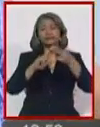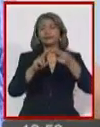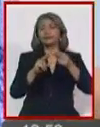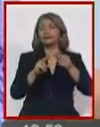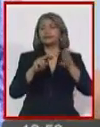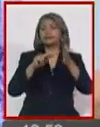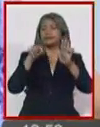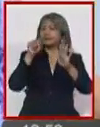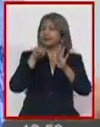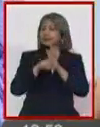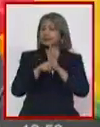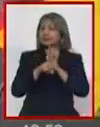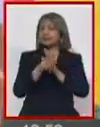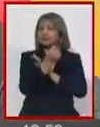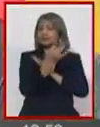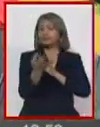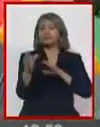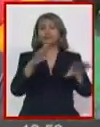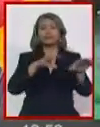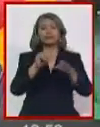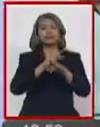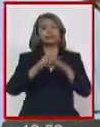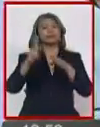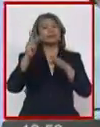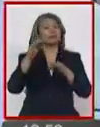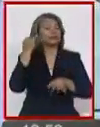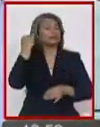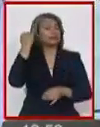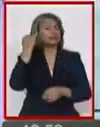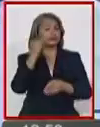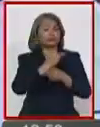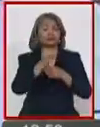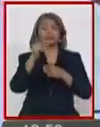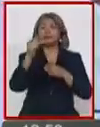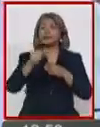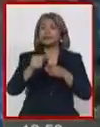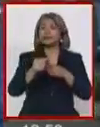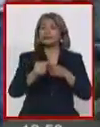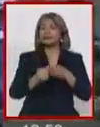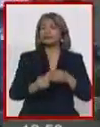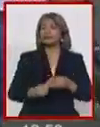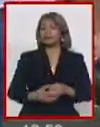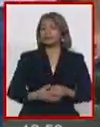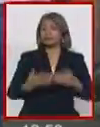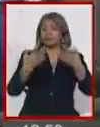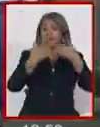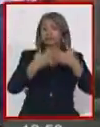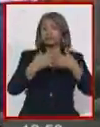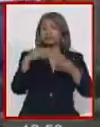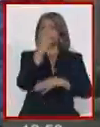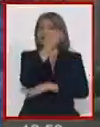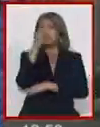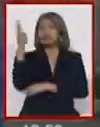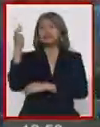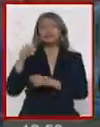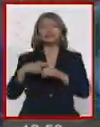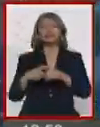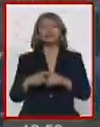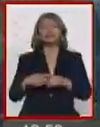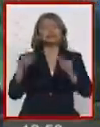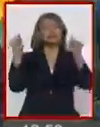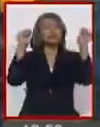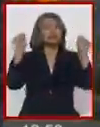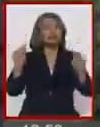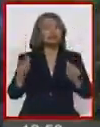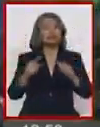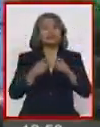que criminaliza todo acto profesional. Imagínense, somos ingenieros industriales, civiles, forestales, de sistemas